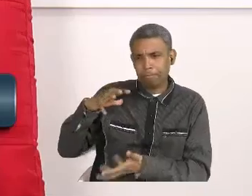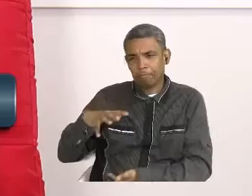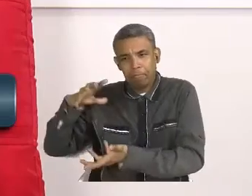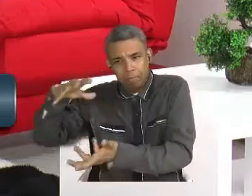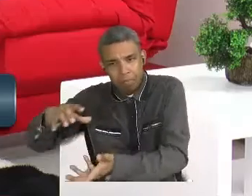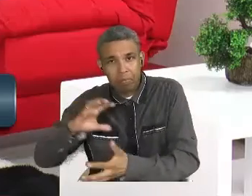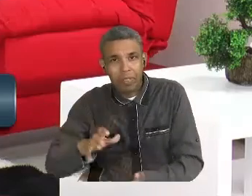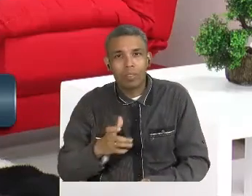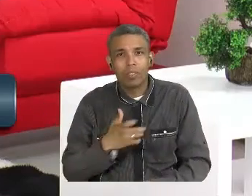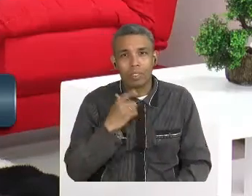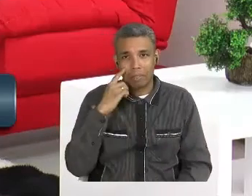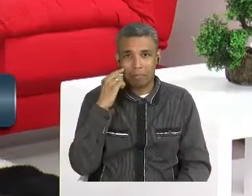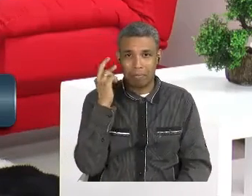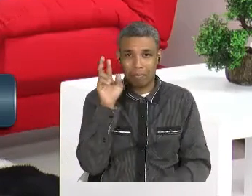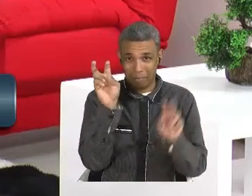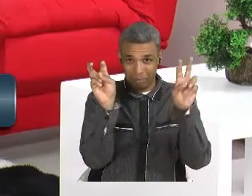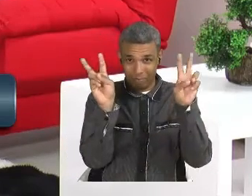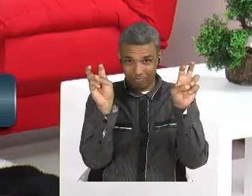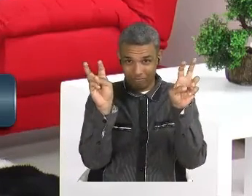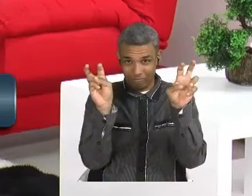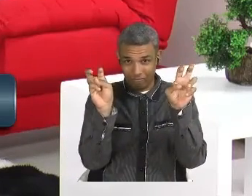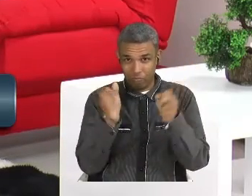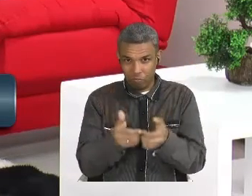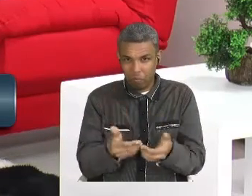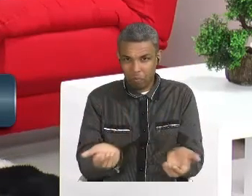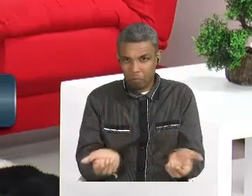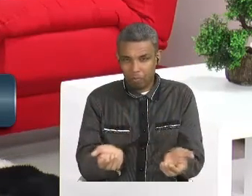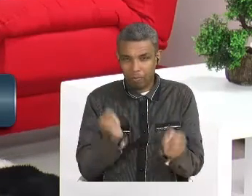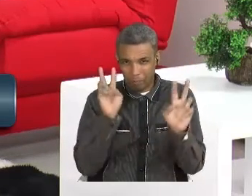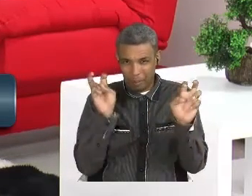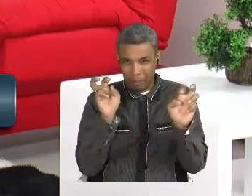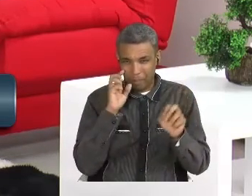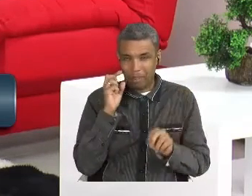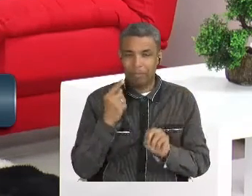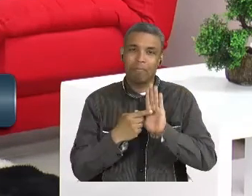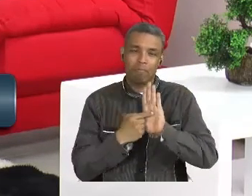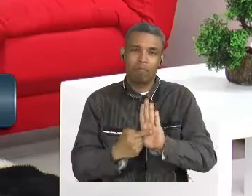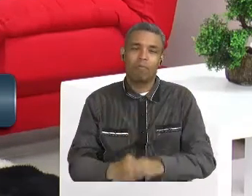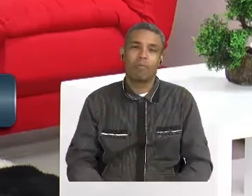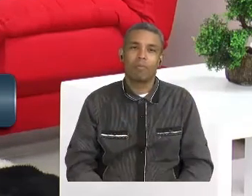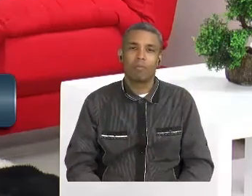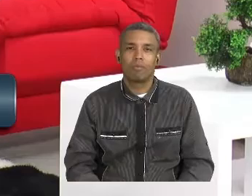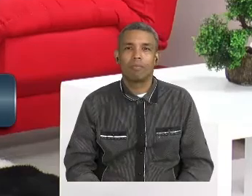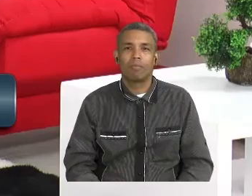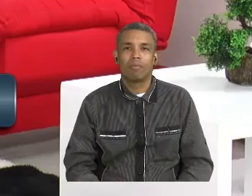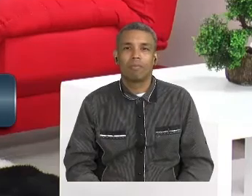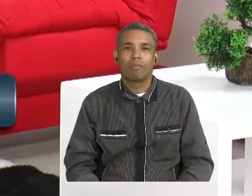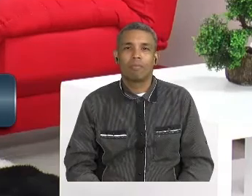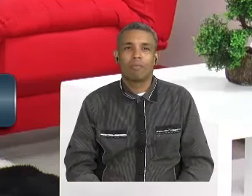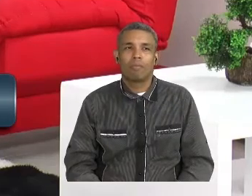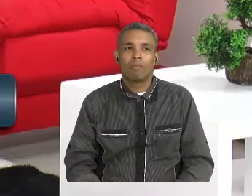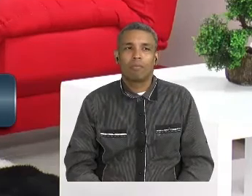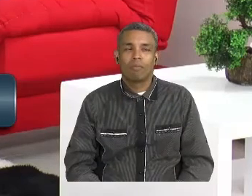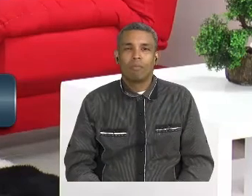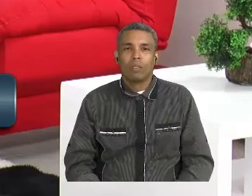nuevamente el tema del día para ver cómo transcurre la situación en Mocoa.